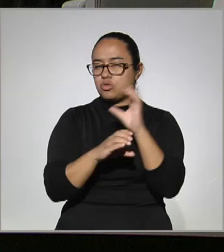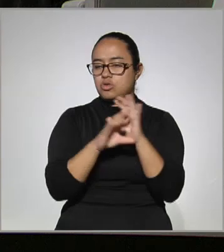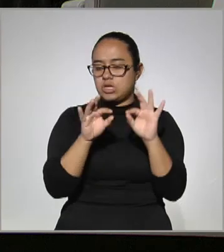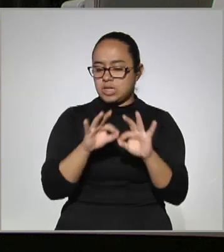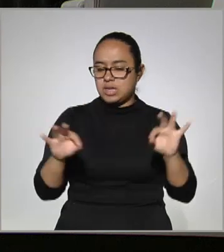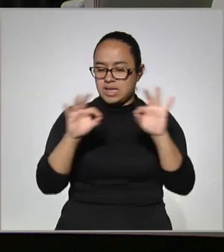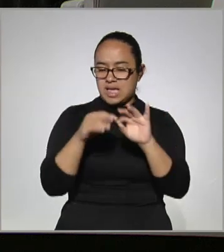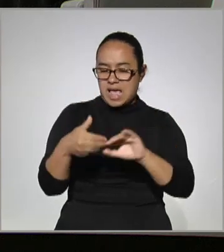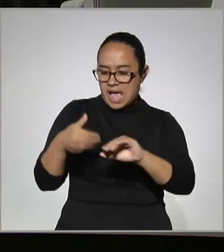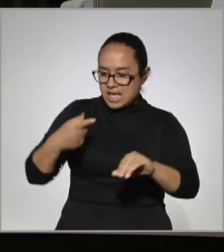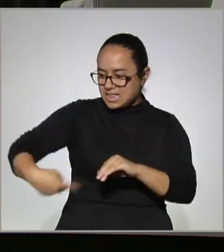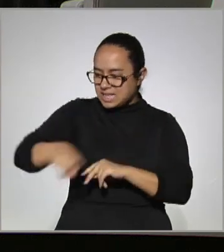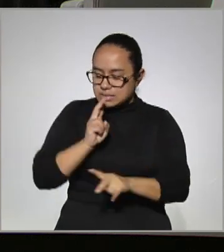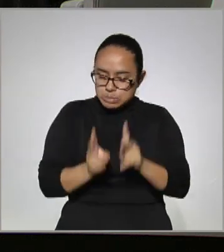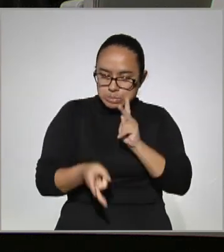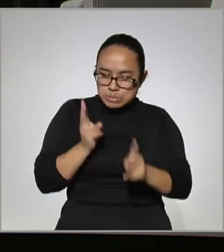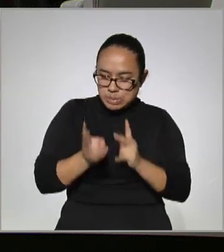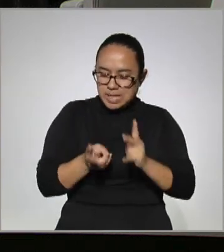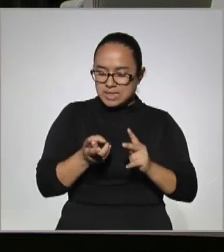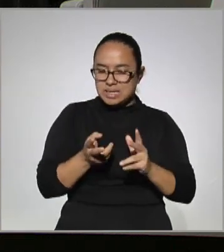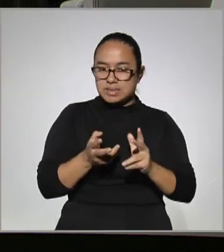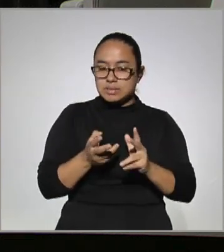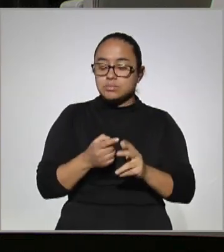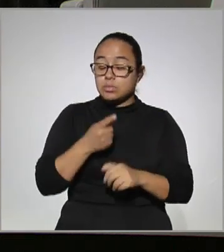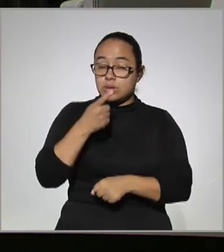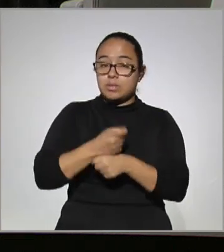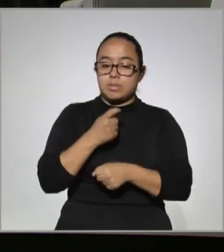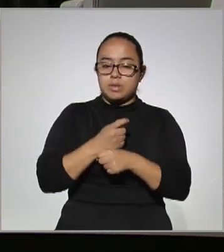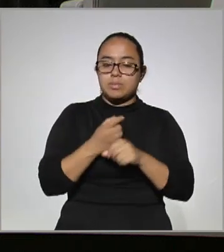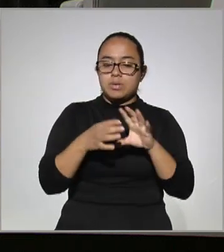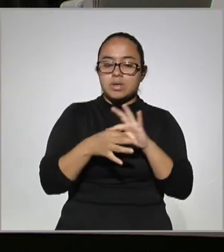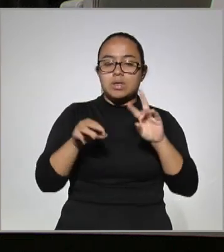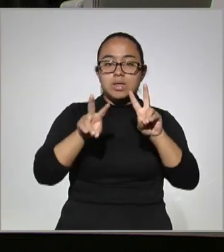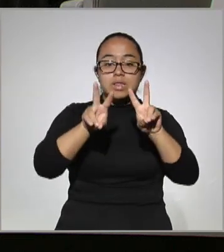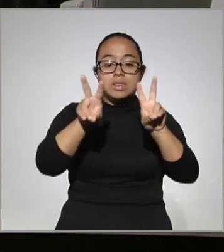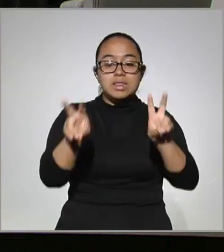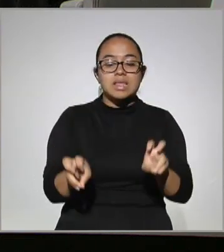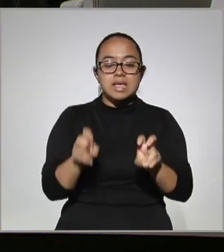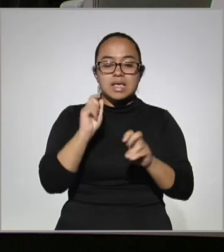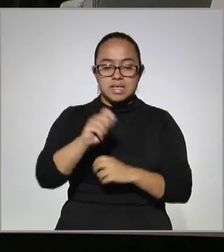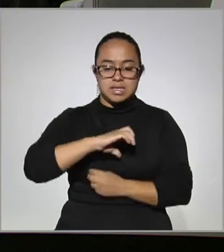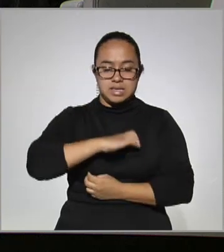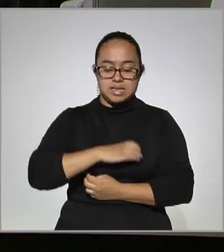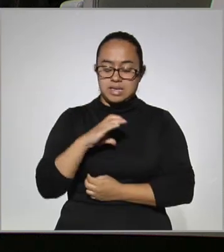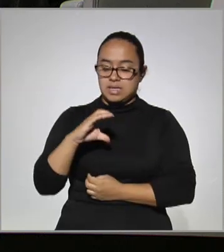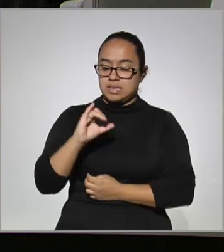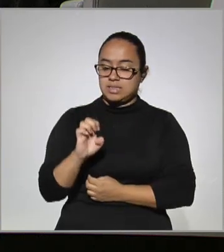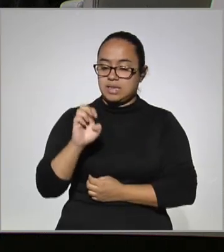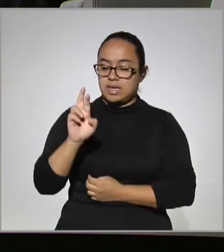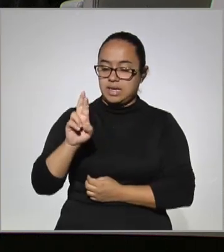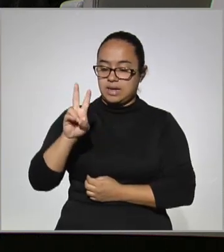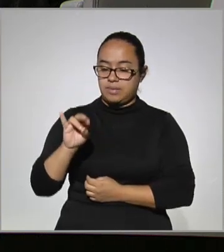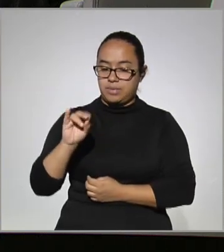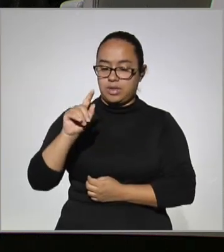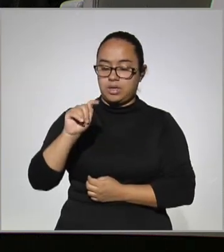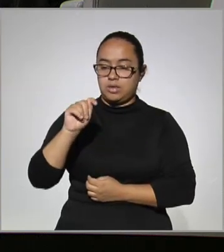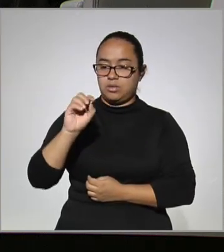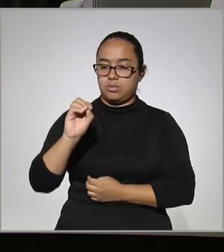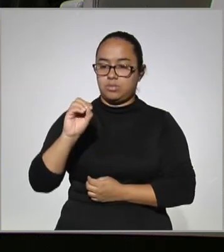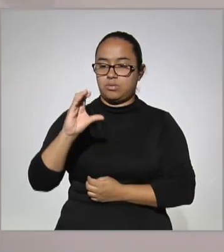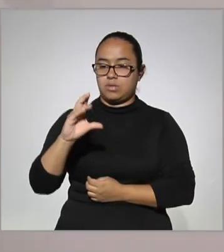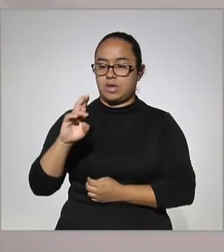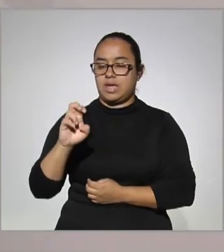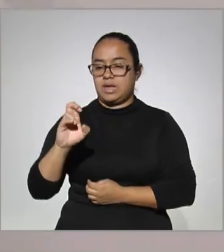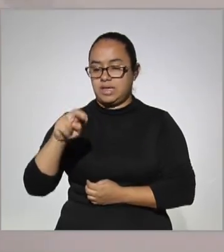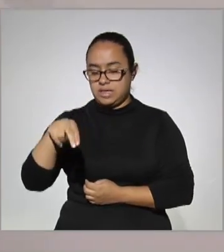ahorita antes de entrar al aire. En primer lugar, ya nos estamos refiriendo al tema como cáncer cervicouterino. Primero expliquemos,